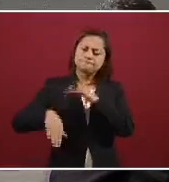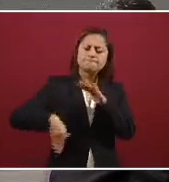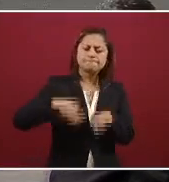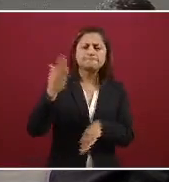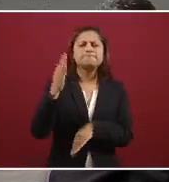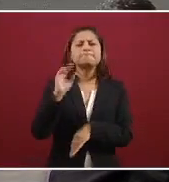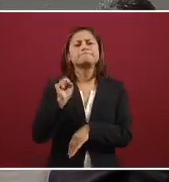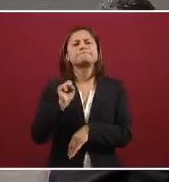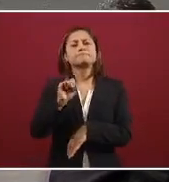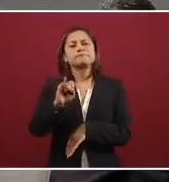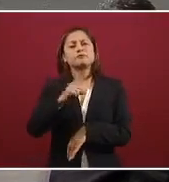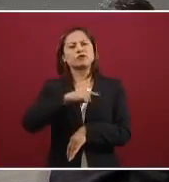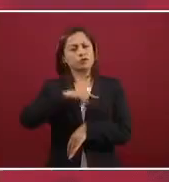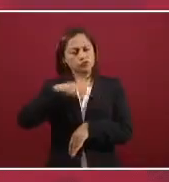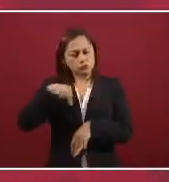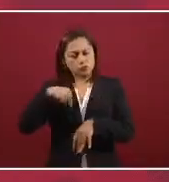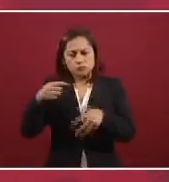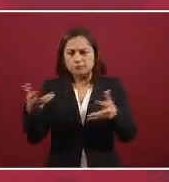Estamos